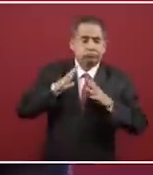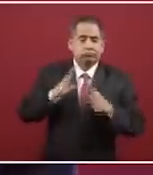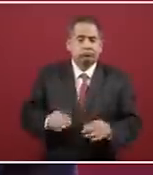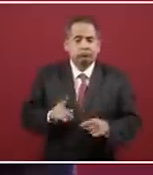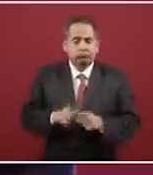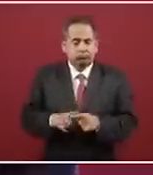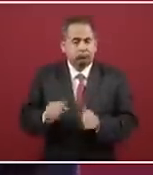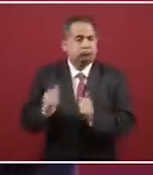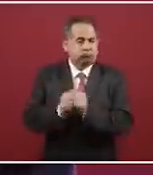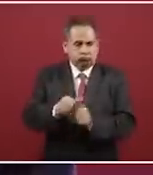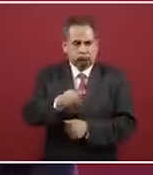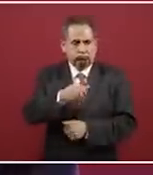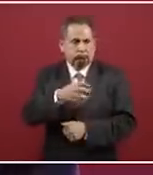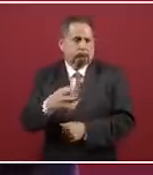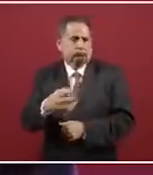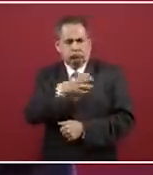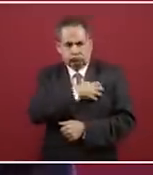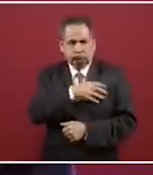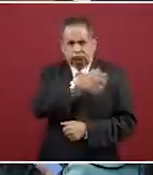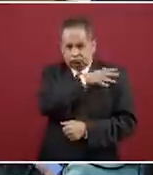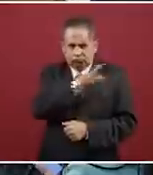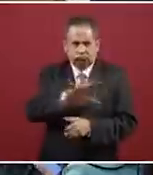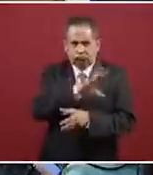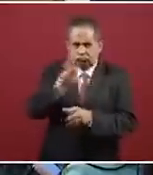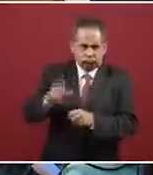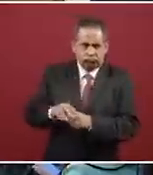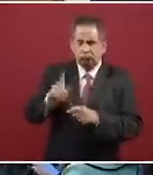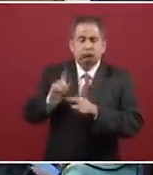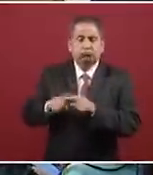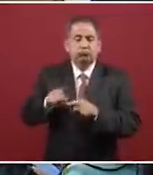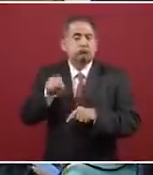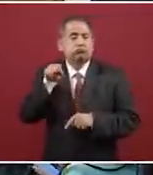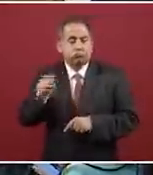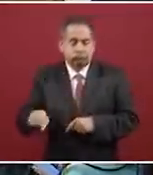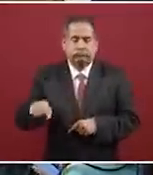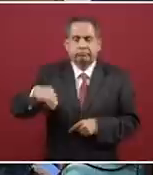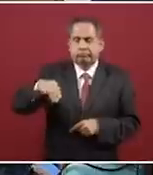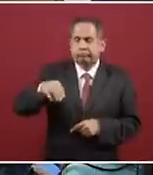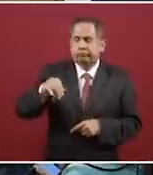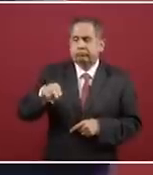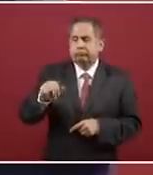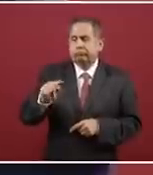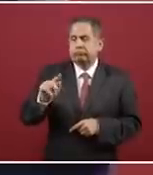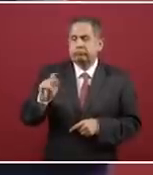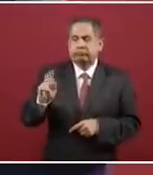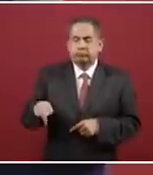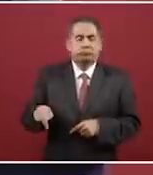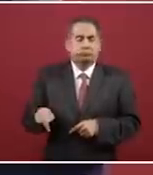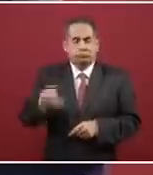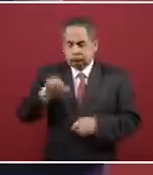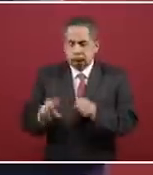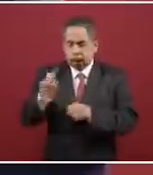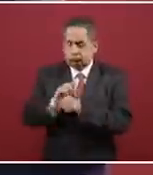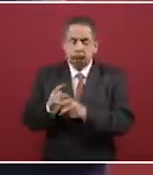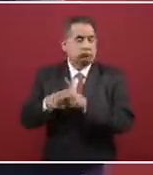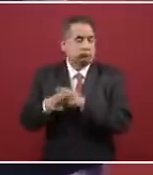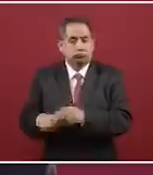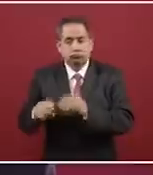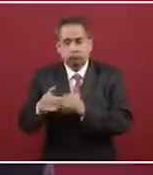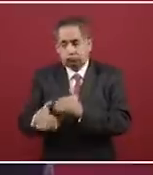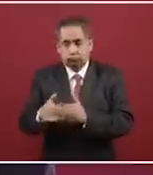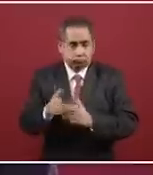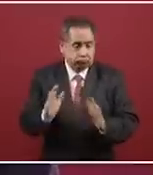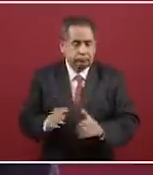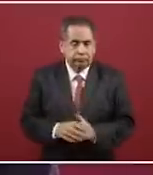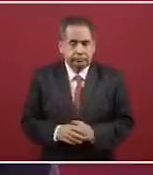con mando único va a ser la de minatitlán el jefe del ejecutivo también informó que durante su gira